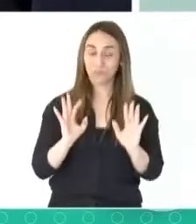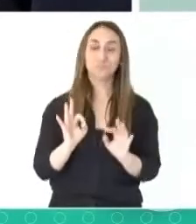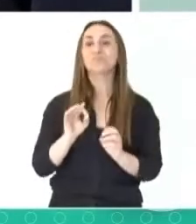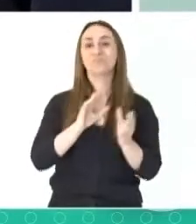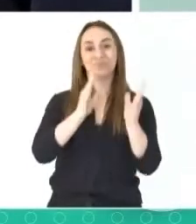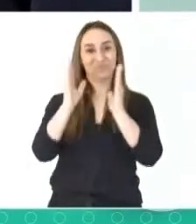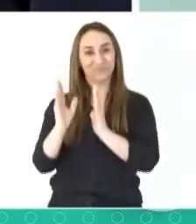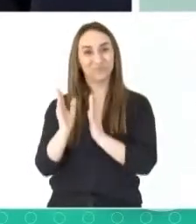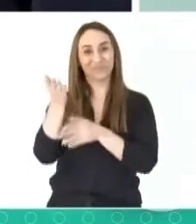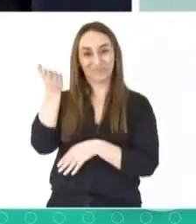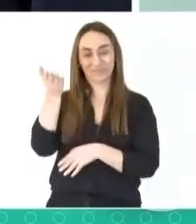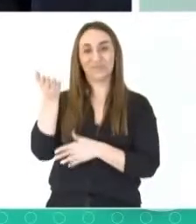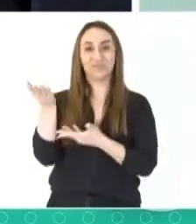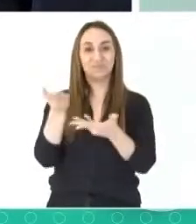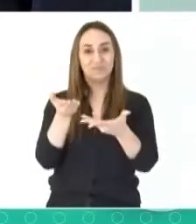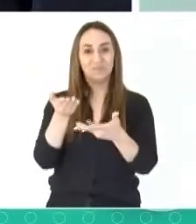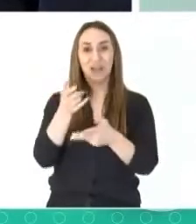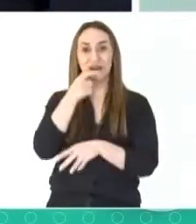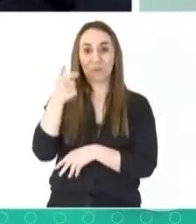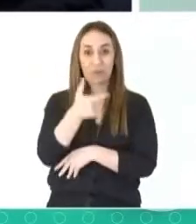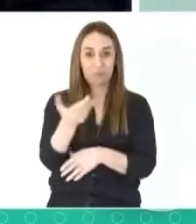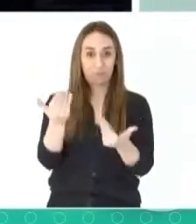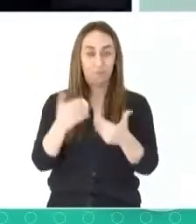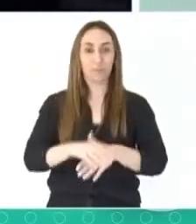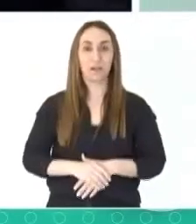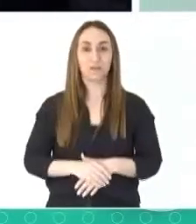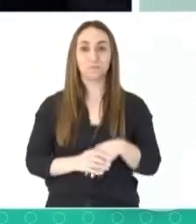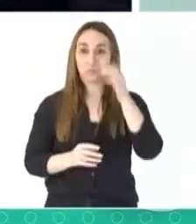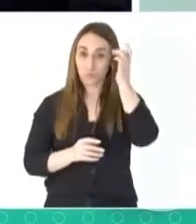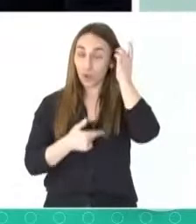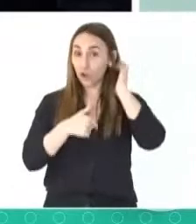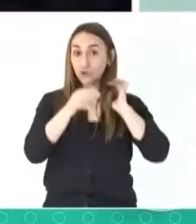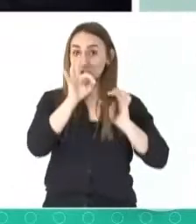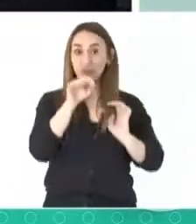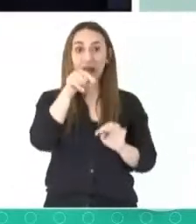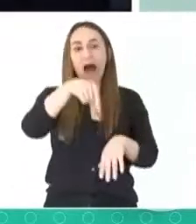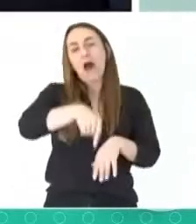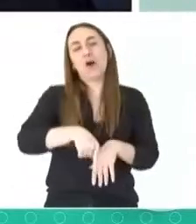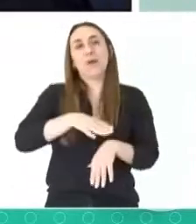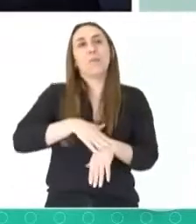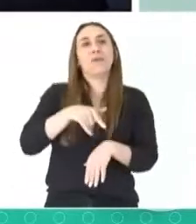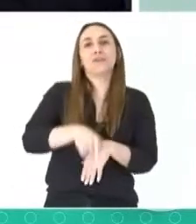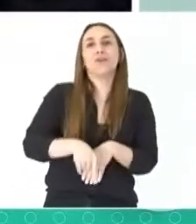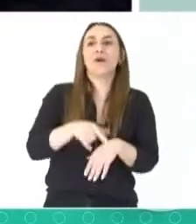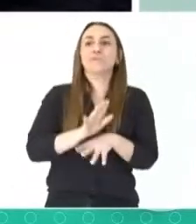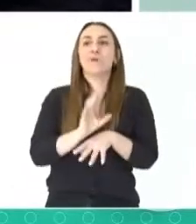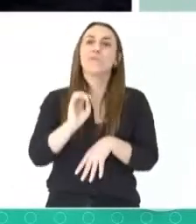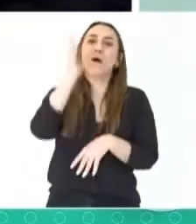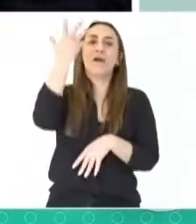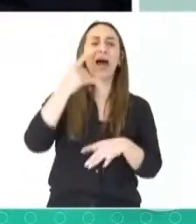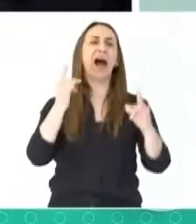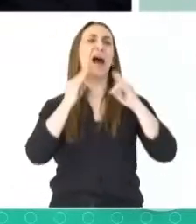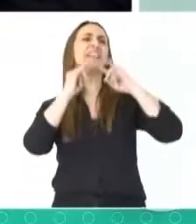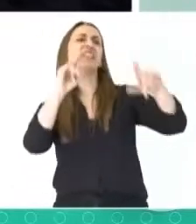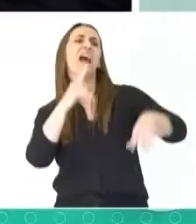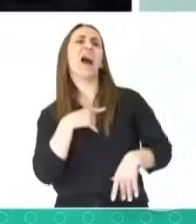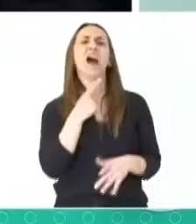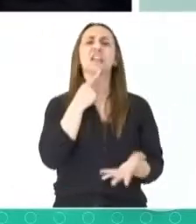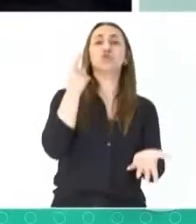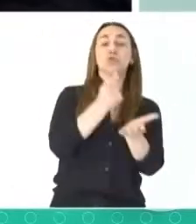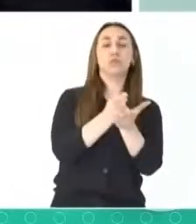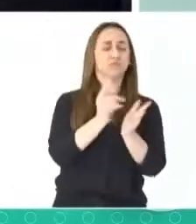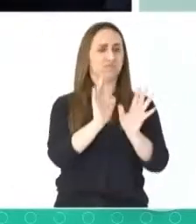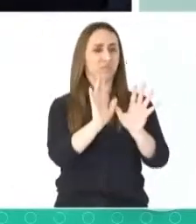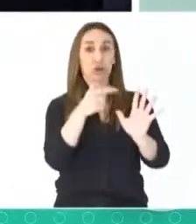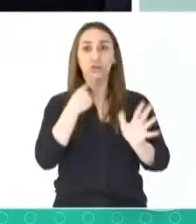Facundo delgao de responder tiempo Eugenio Yo sé que en este momento está de moda gritar caraje pero no podemos incitar a la